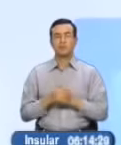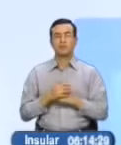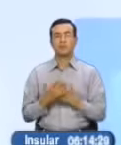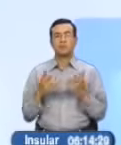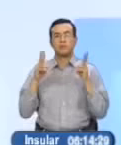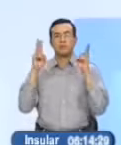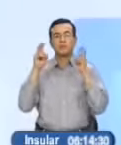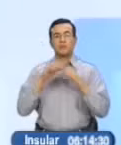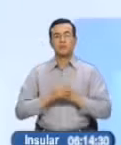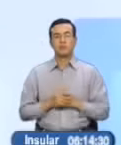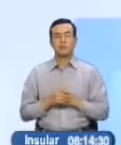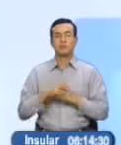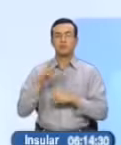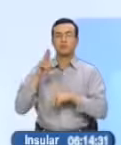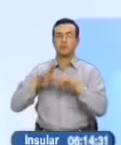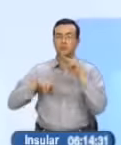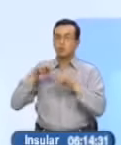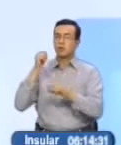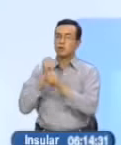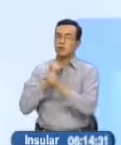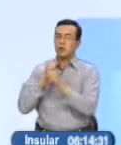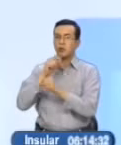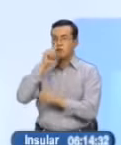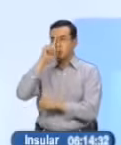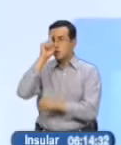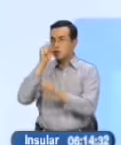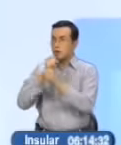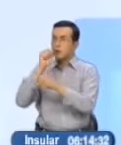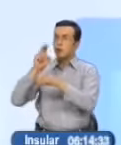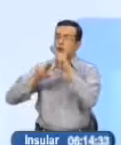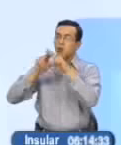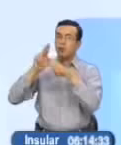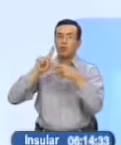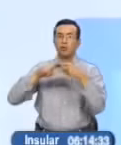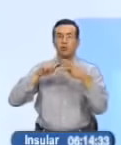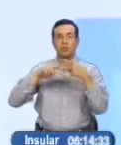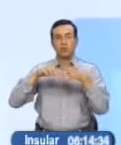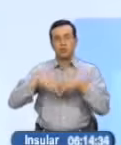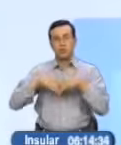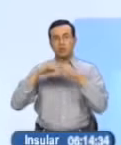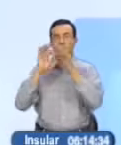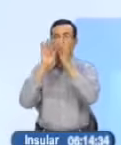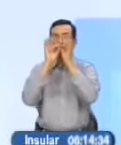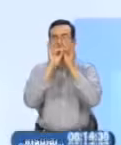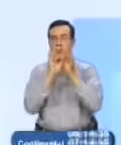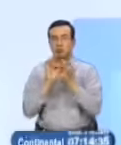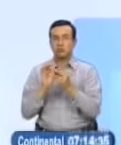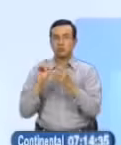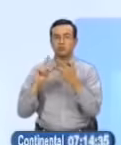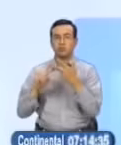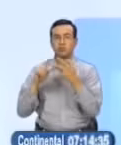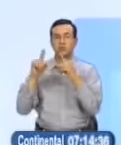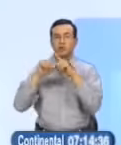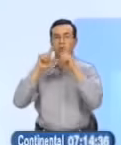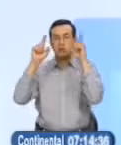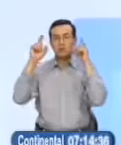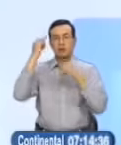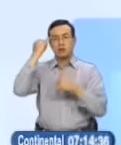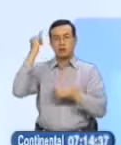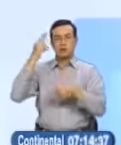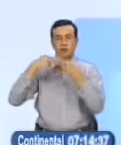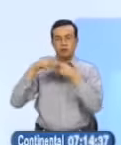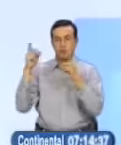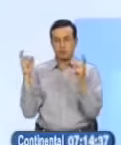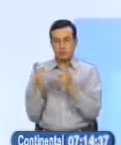a temas de albañilería, temas de recuperación, de reparación, en microemprendimientos. Como le